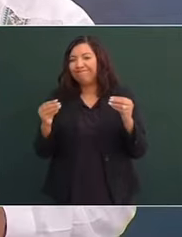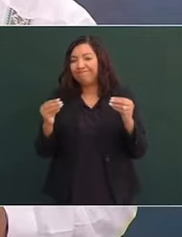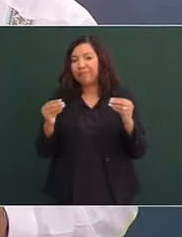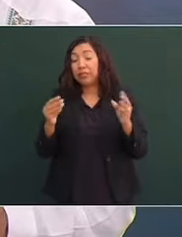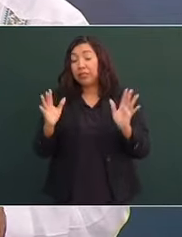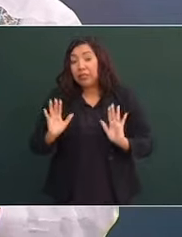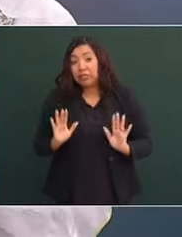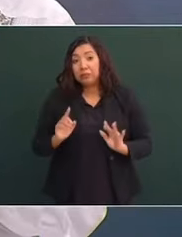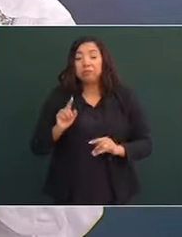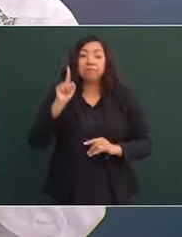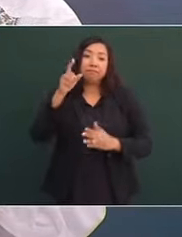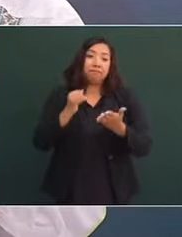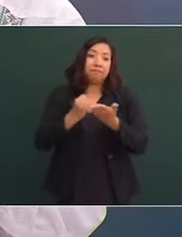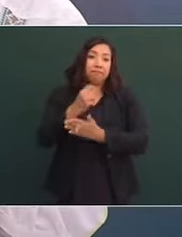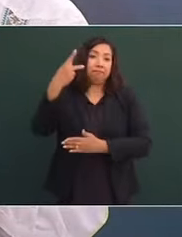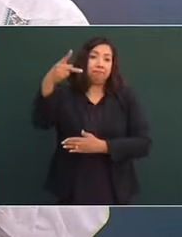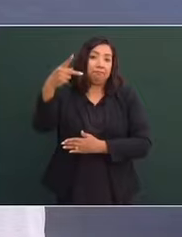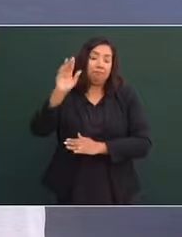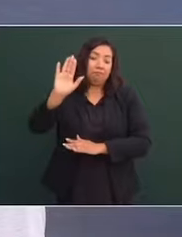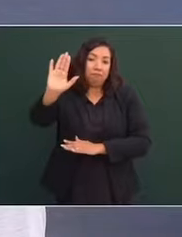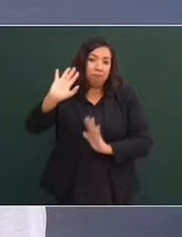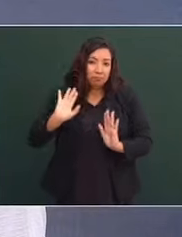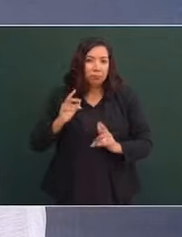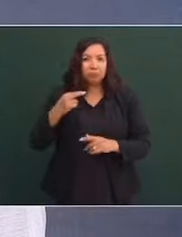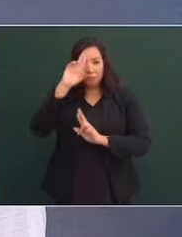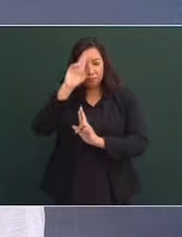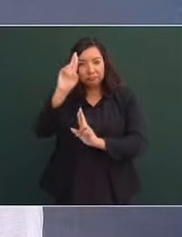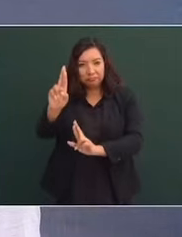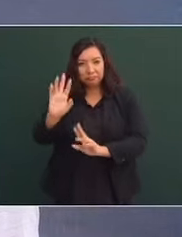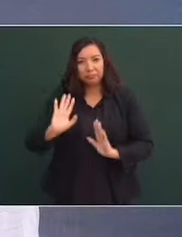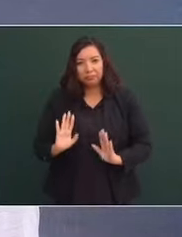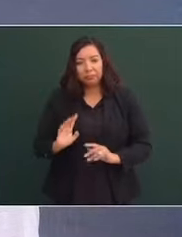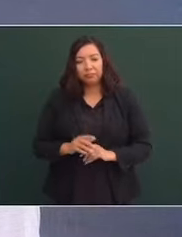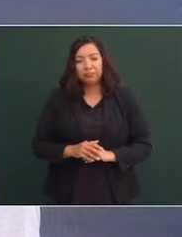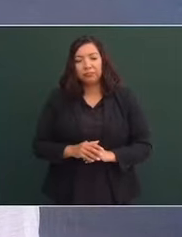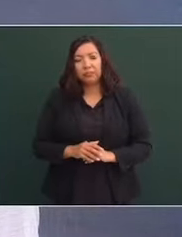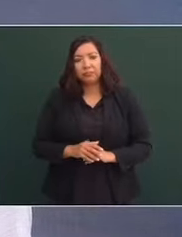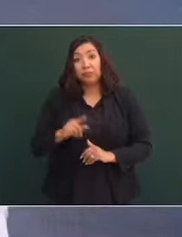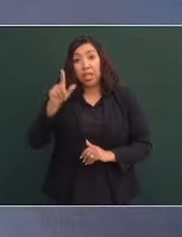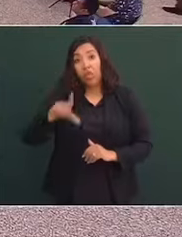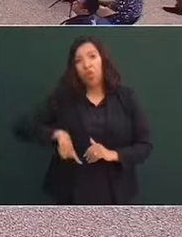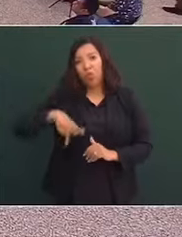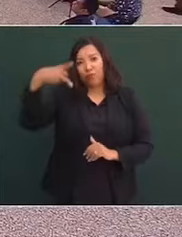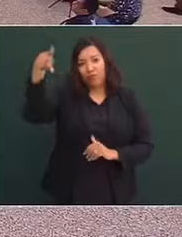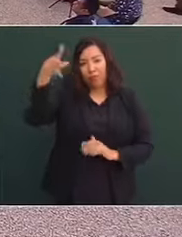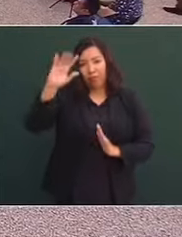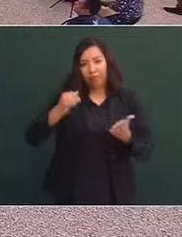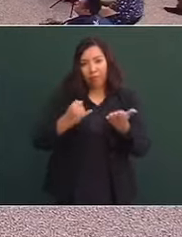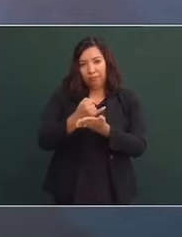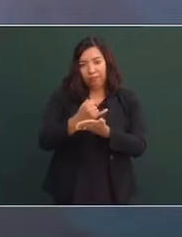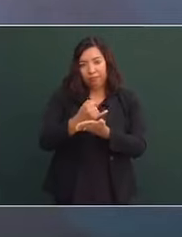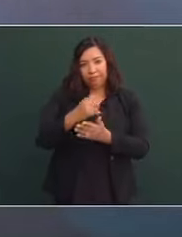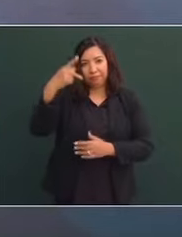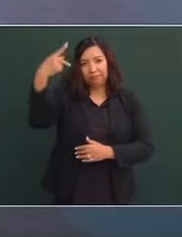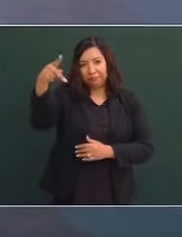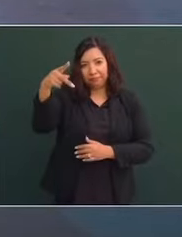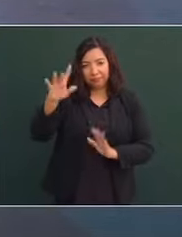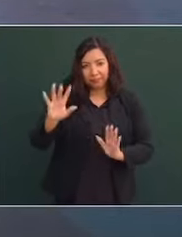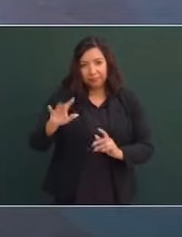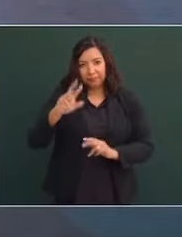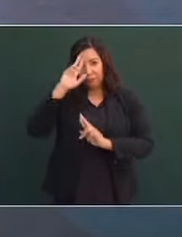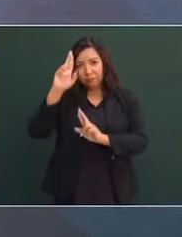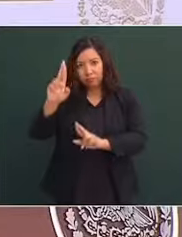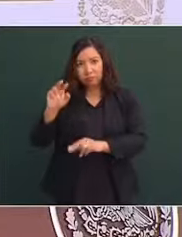ellos tomaron esa decisión nosotros respetamos lo que deciden otros gobiernos porque son gobiernos